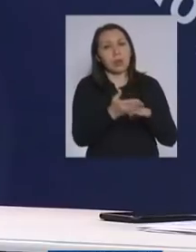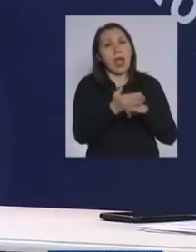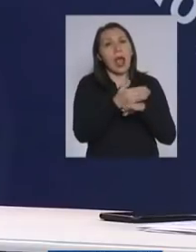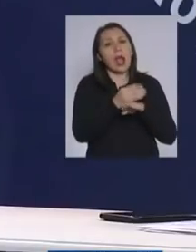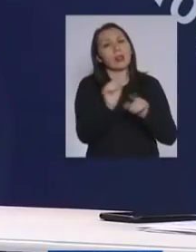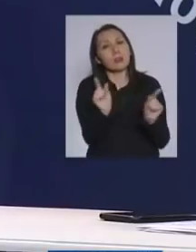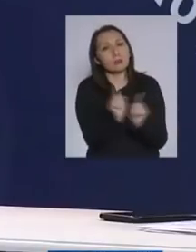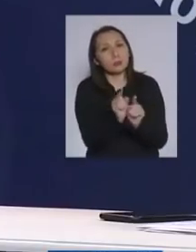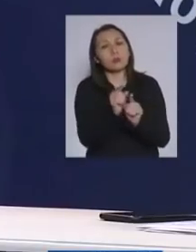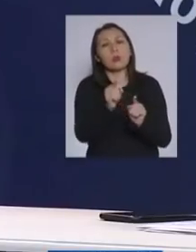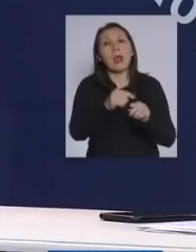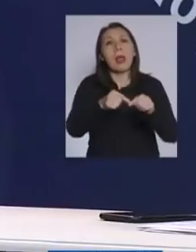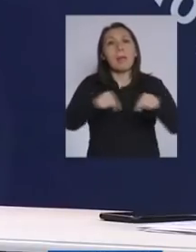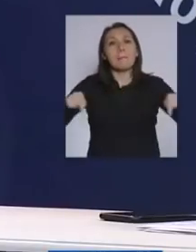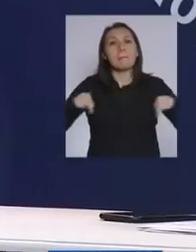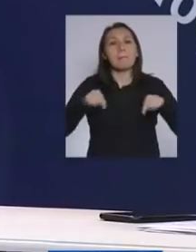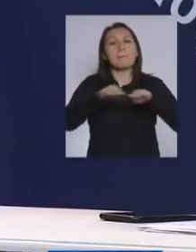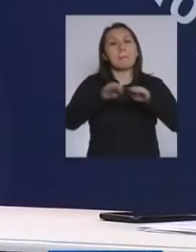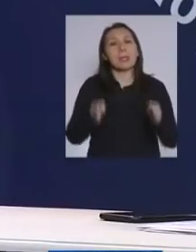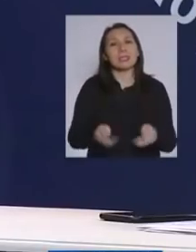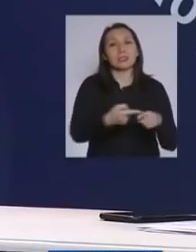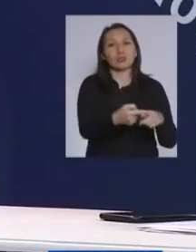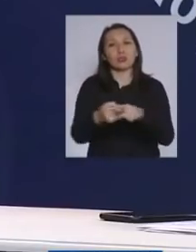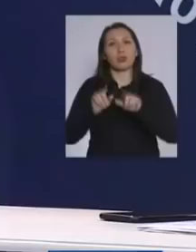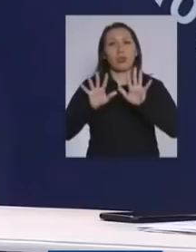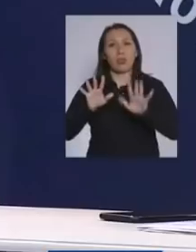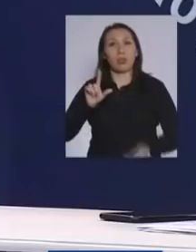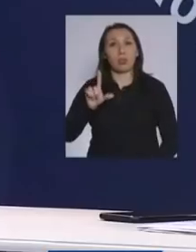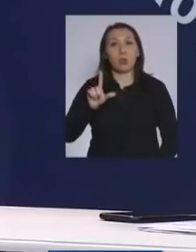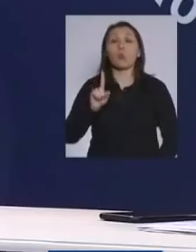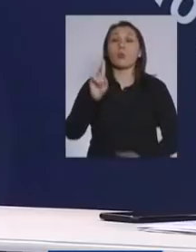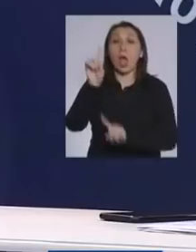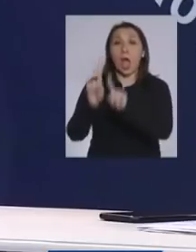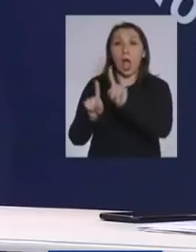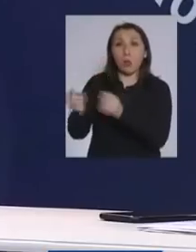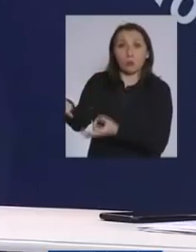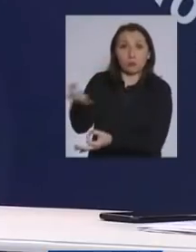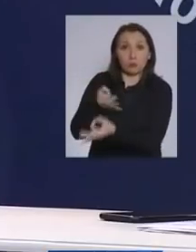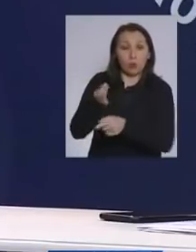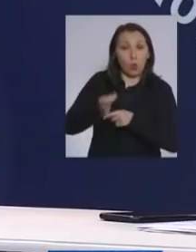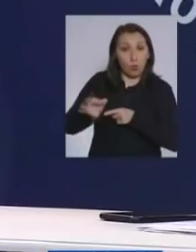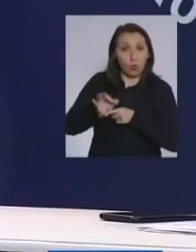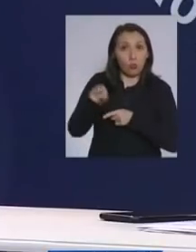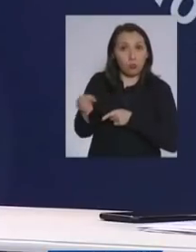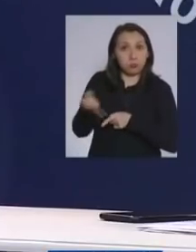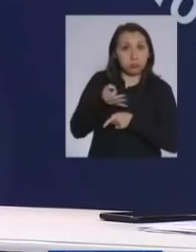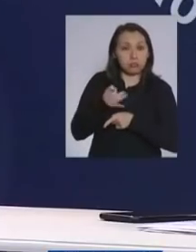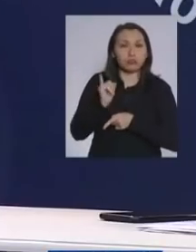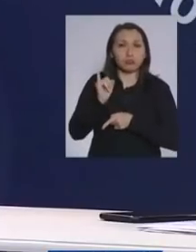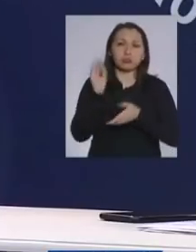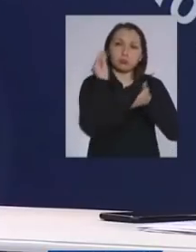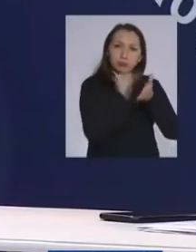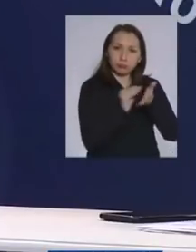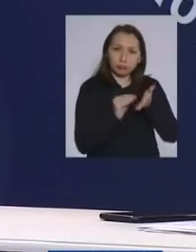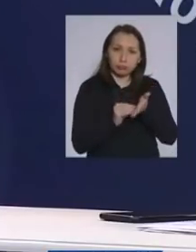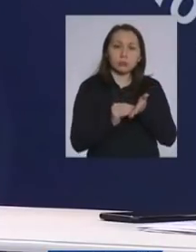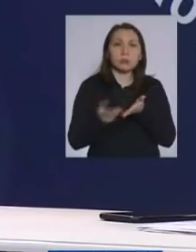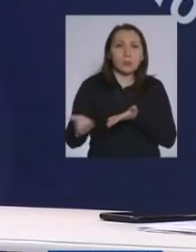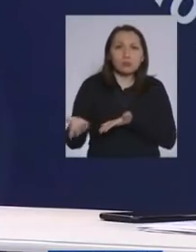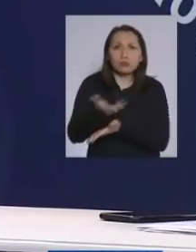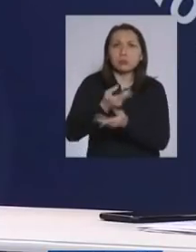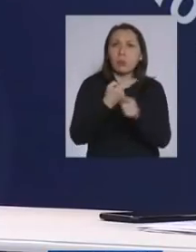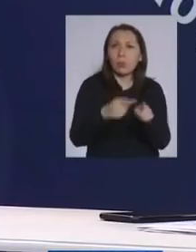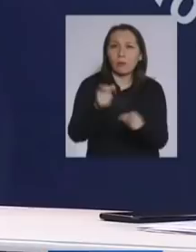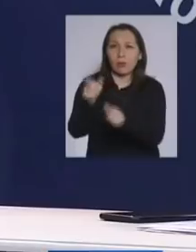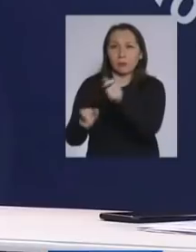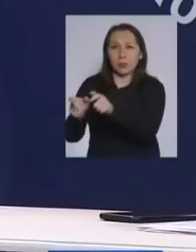preliminar en la mesa social el día 10 de julio, y de hecho tomamos algunas sugerencias que se hizo ahí en esa mesa social por parte de